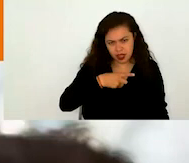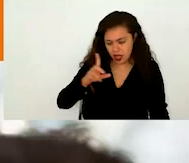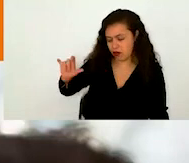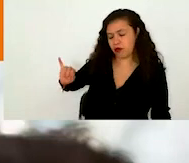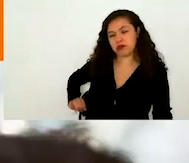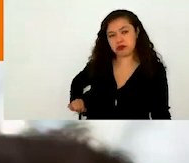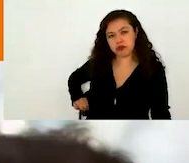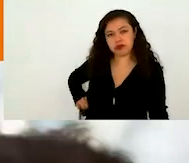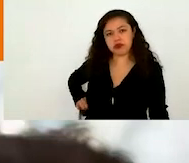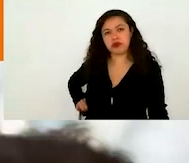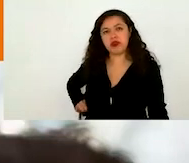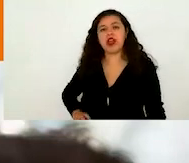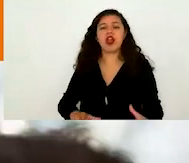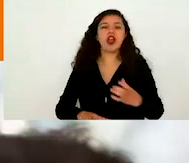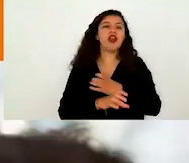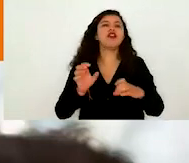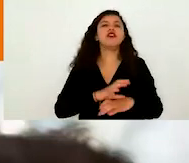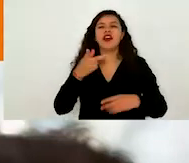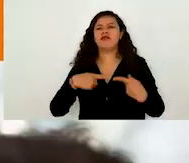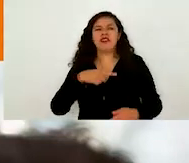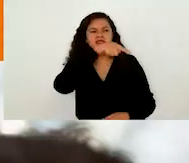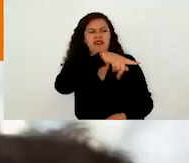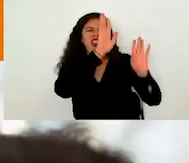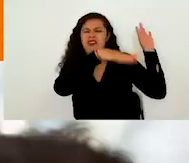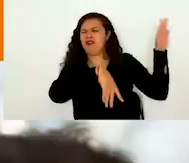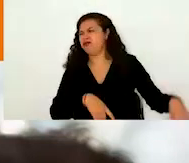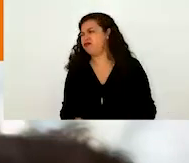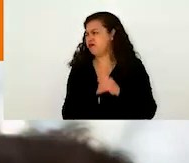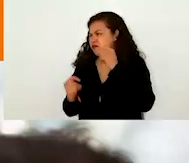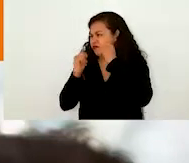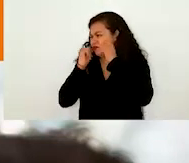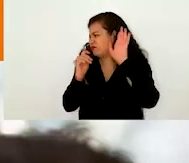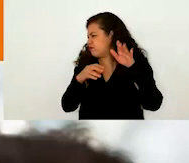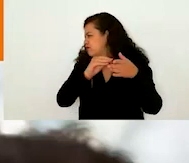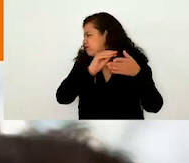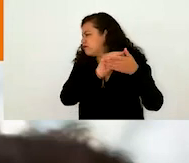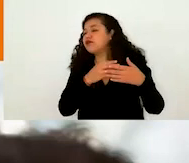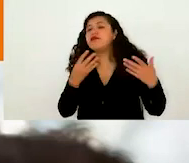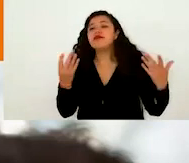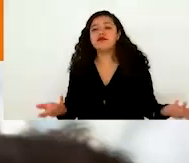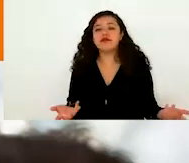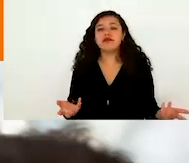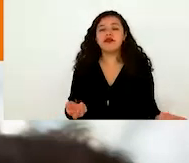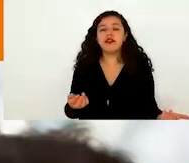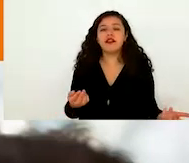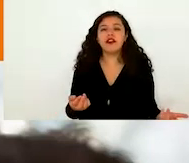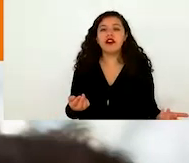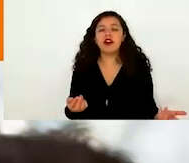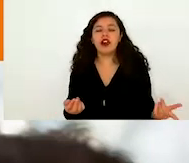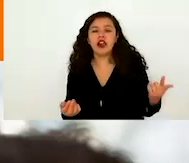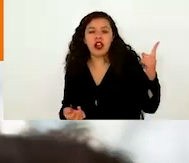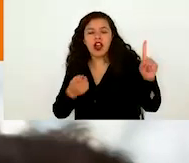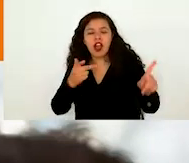para ver ocasiones los test no les interesa lo que la otra persona está diciendo y es cierto pero entonces nosotros podremos entrar a esta práctica